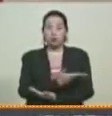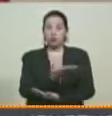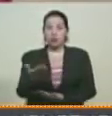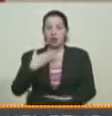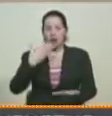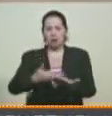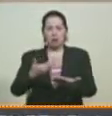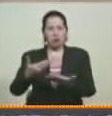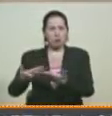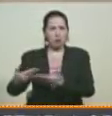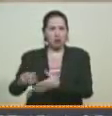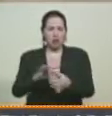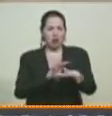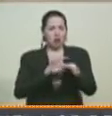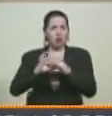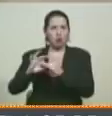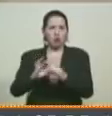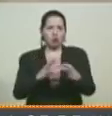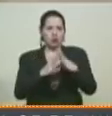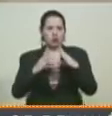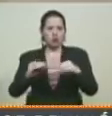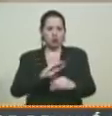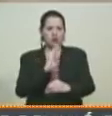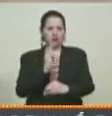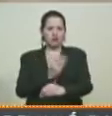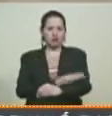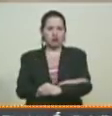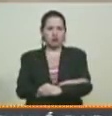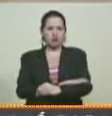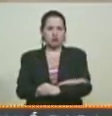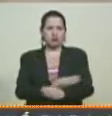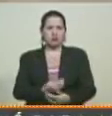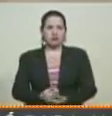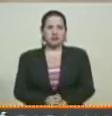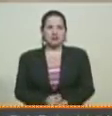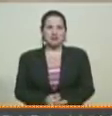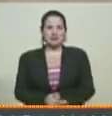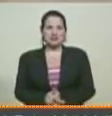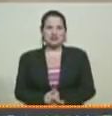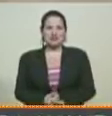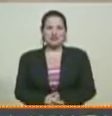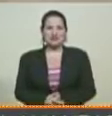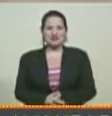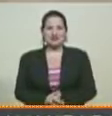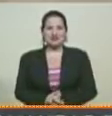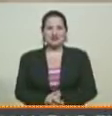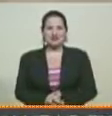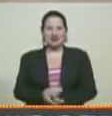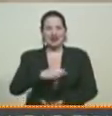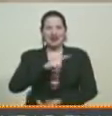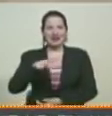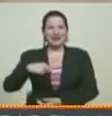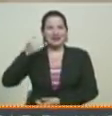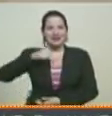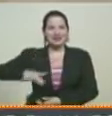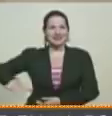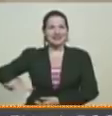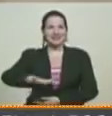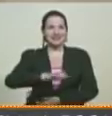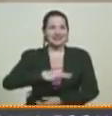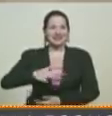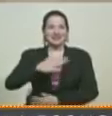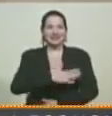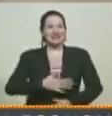ustedes y la unión de todas nuestras fuerzas, estoy seguro que más temprano que tarde, nuestro pueblo empezará a